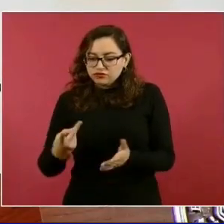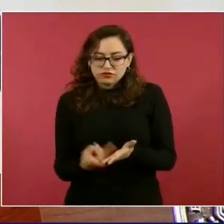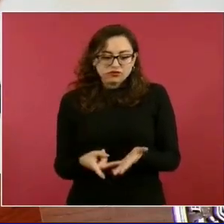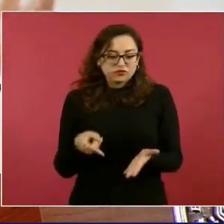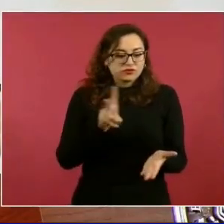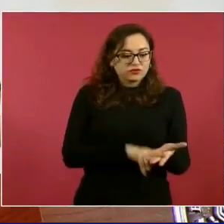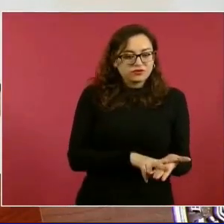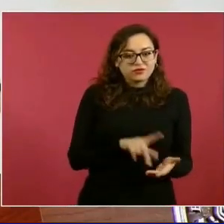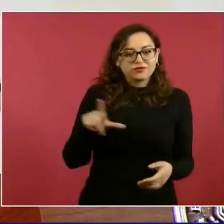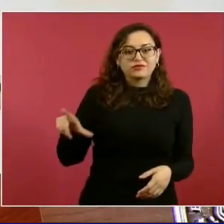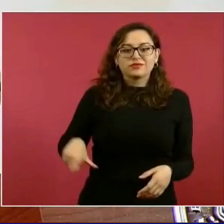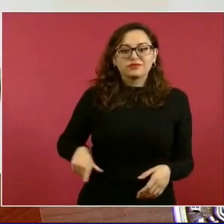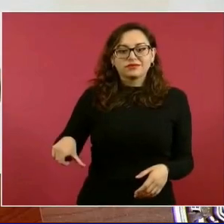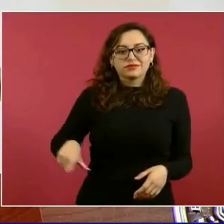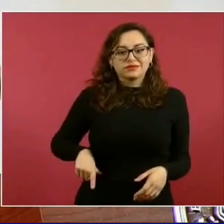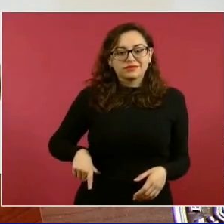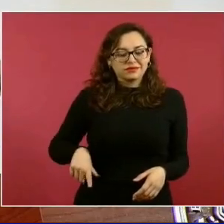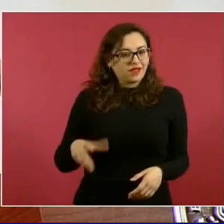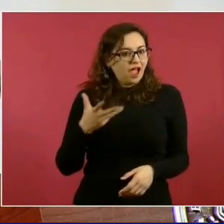Crearon todo un andamiaje